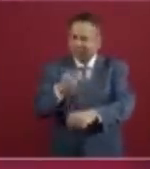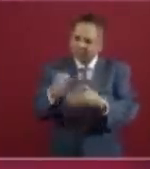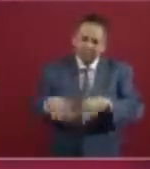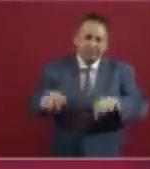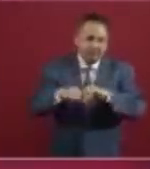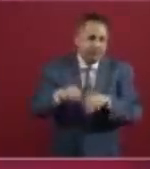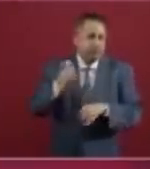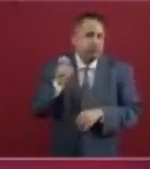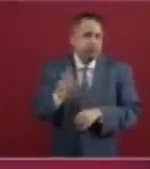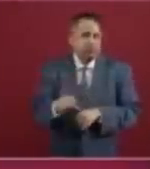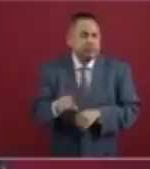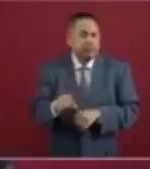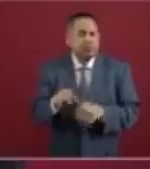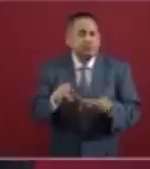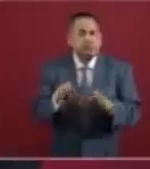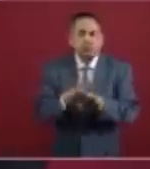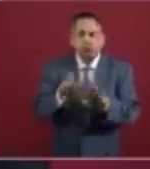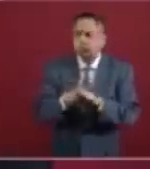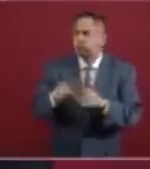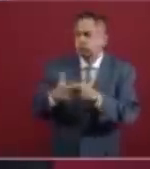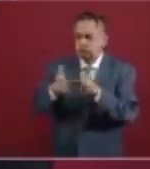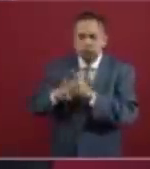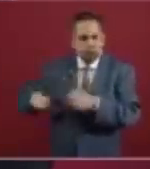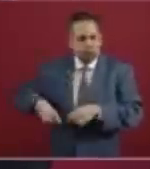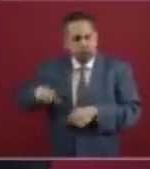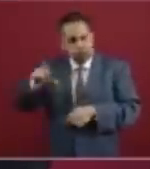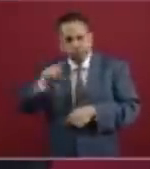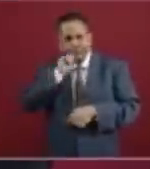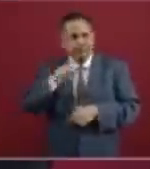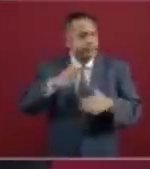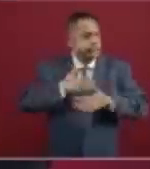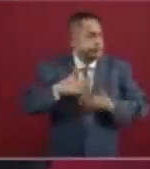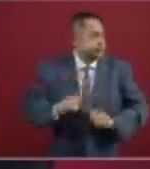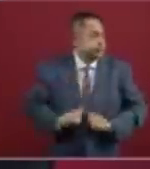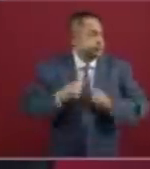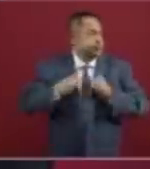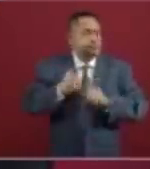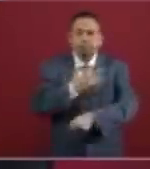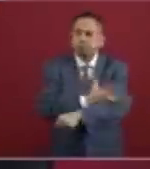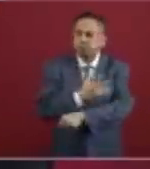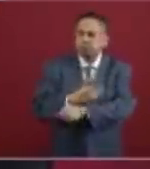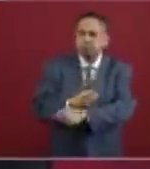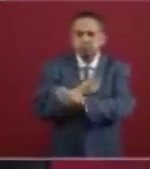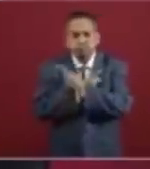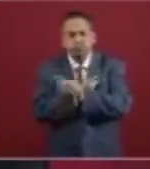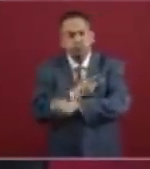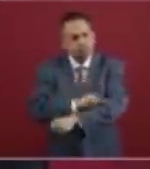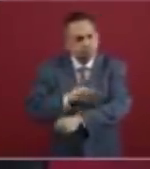no solo como forma de gobierno, sino como forma de vida.